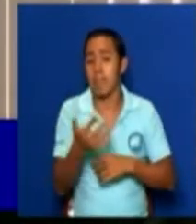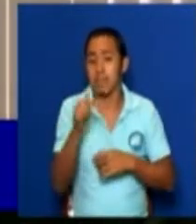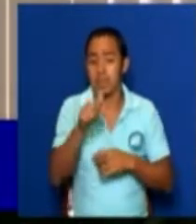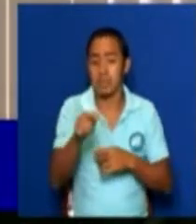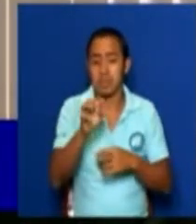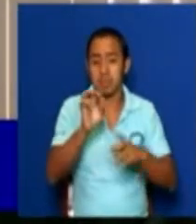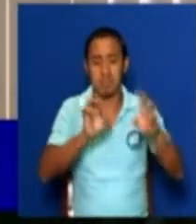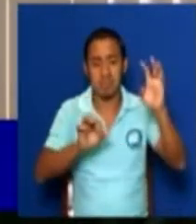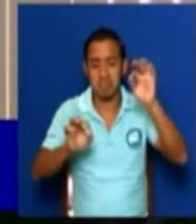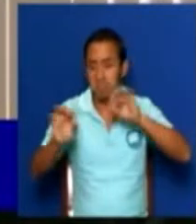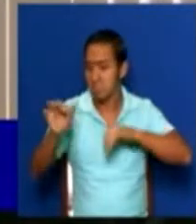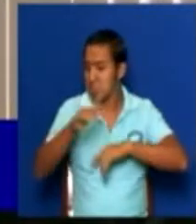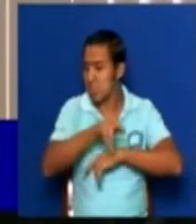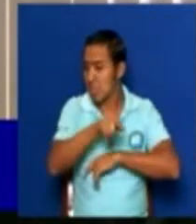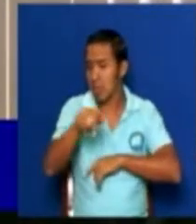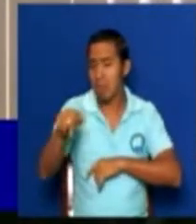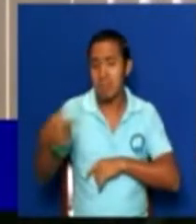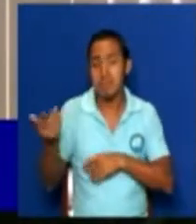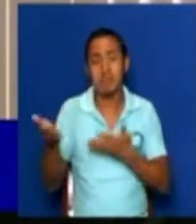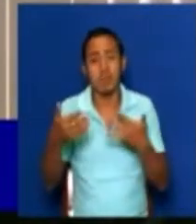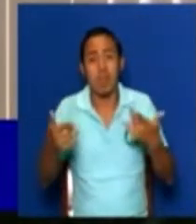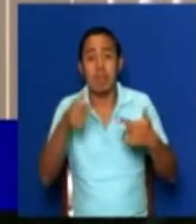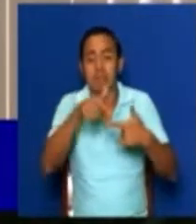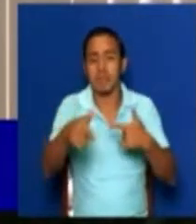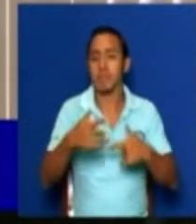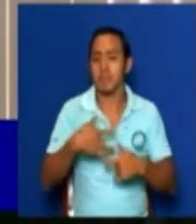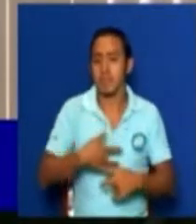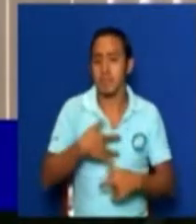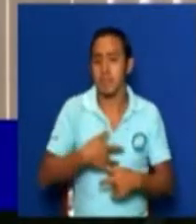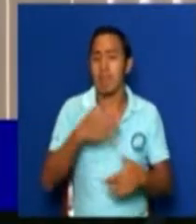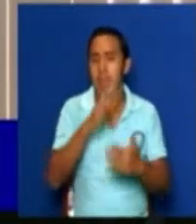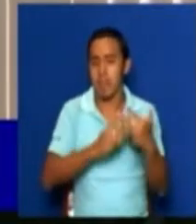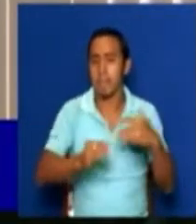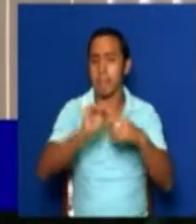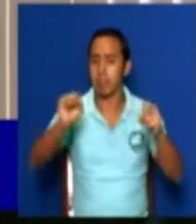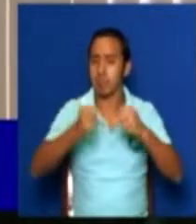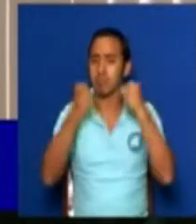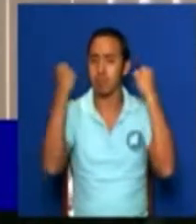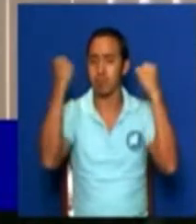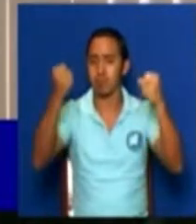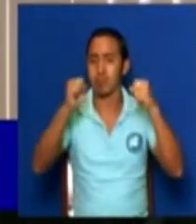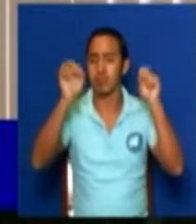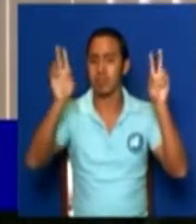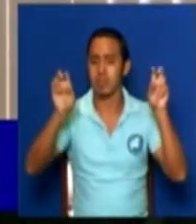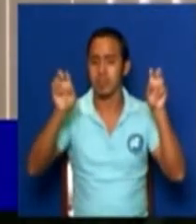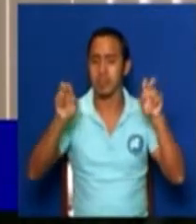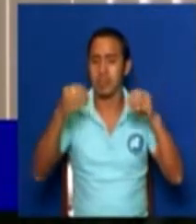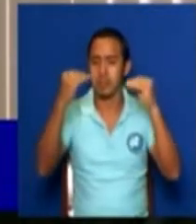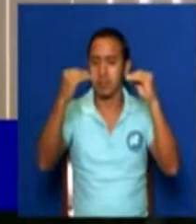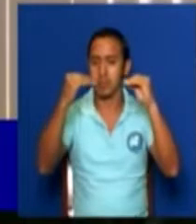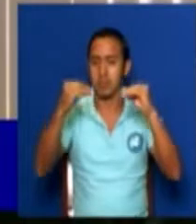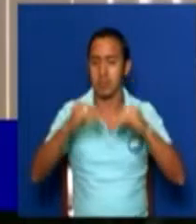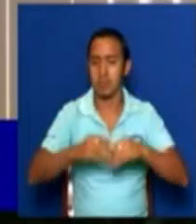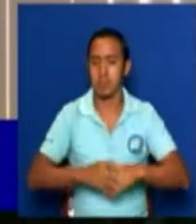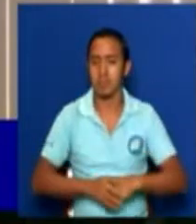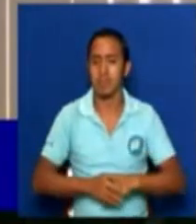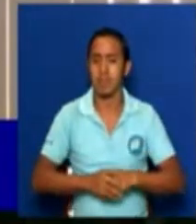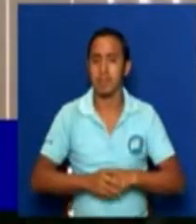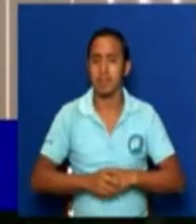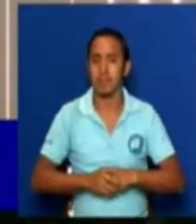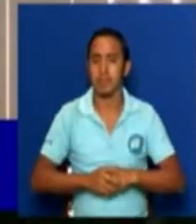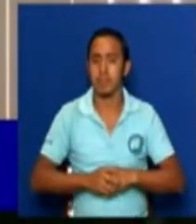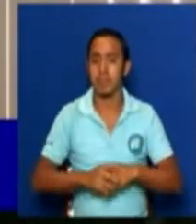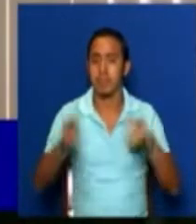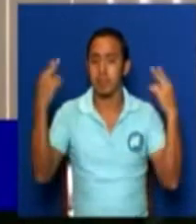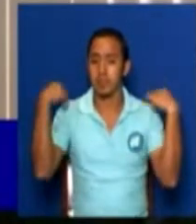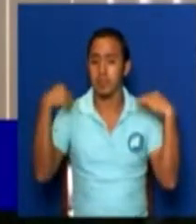casi inexistente y es una de las áreas donde más tenemos que fortalecer el tema de la educación. Y en cuanto al